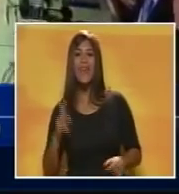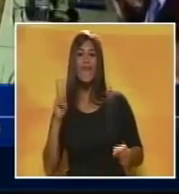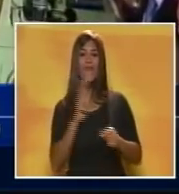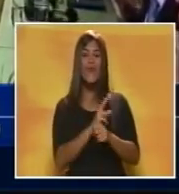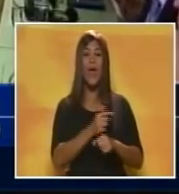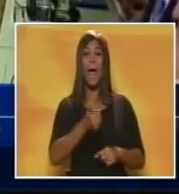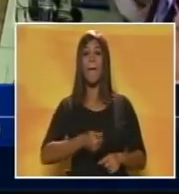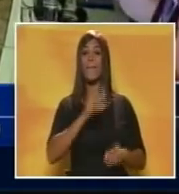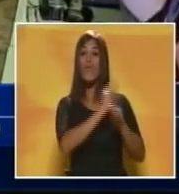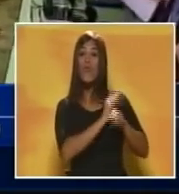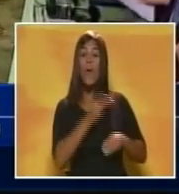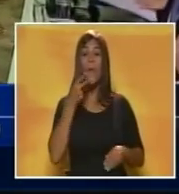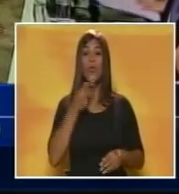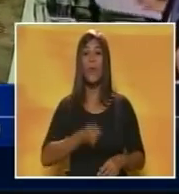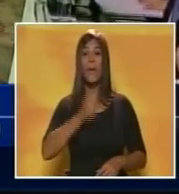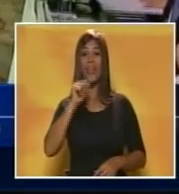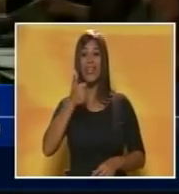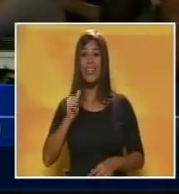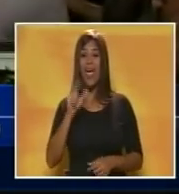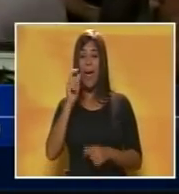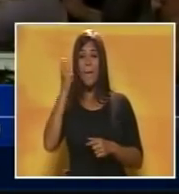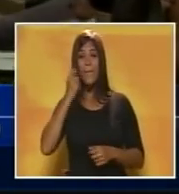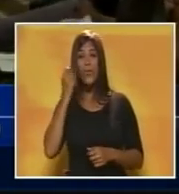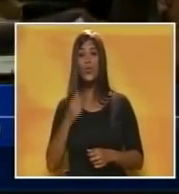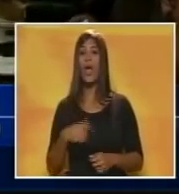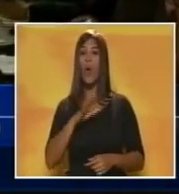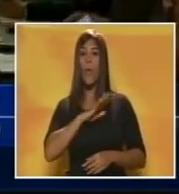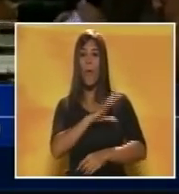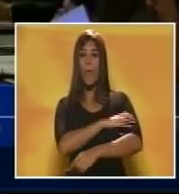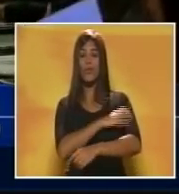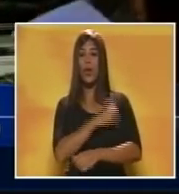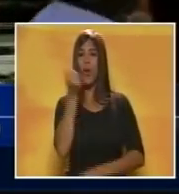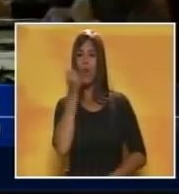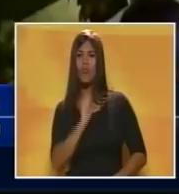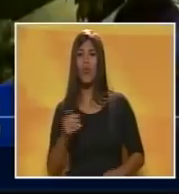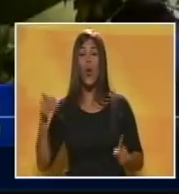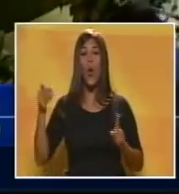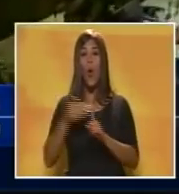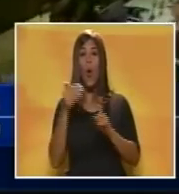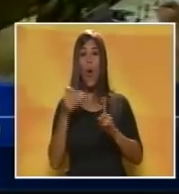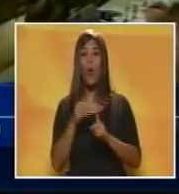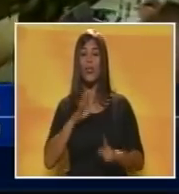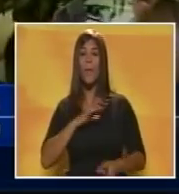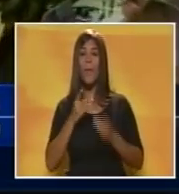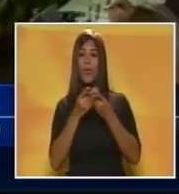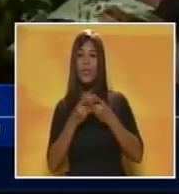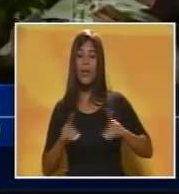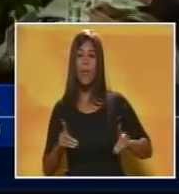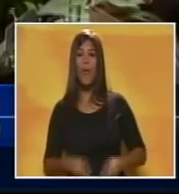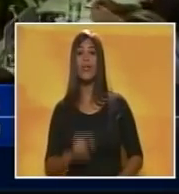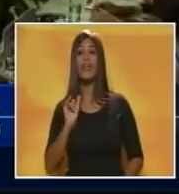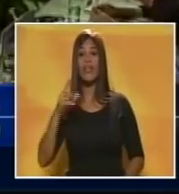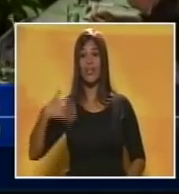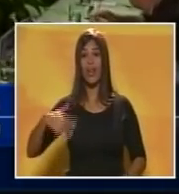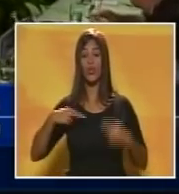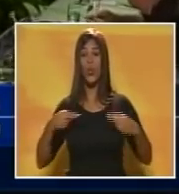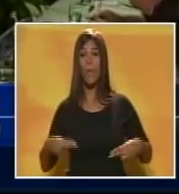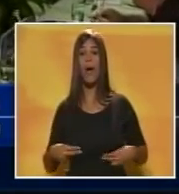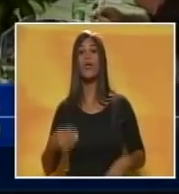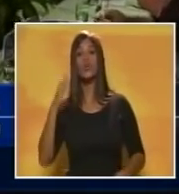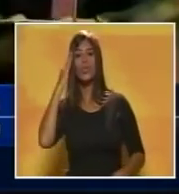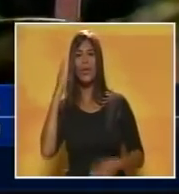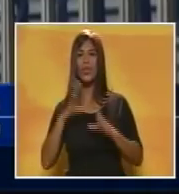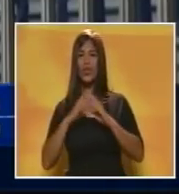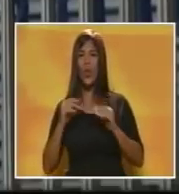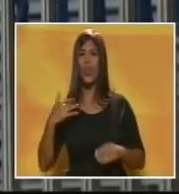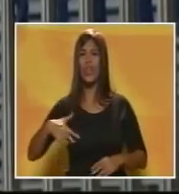diputados opositores. Consideran que es una medida arbitraria que atenta contra los principios democráticos y derechos humanos reconocidos